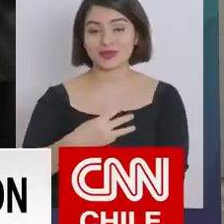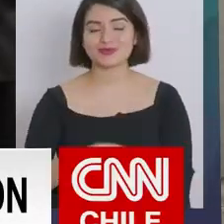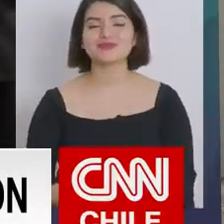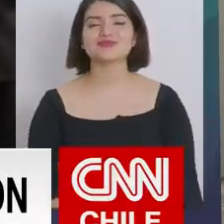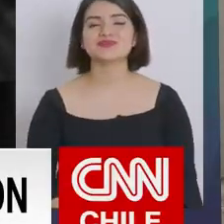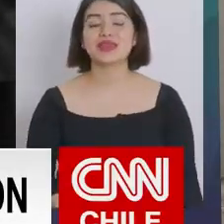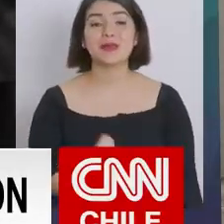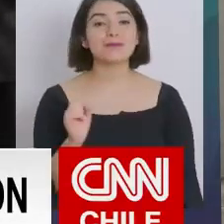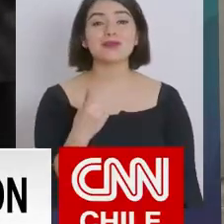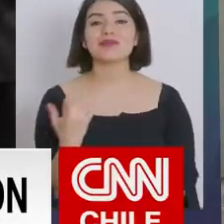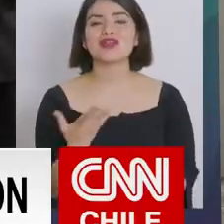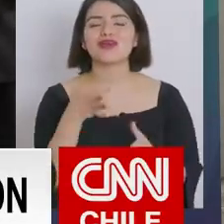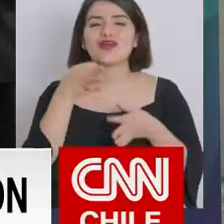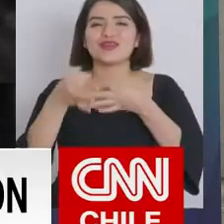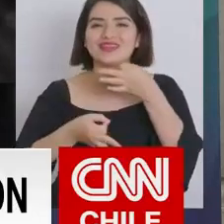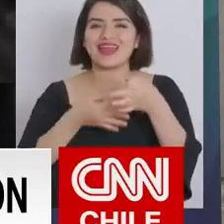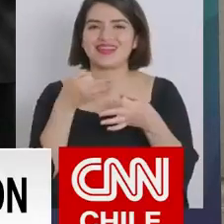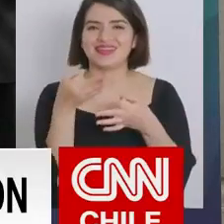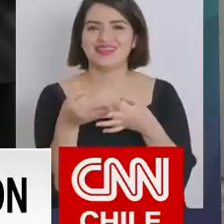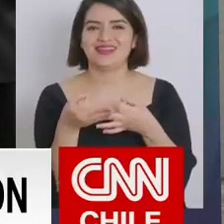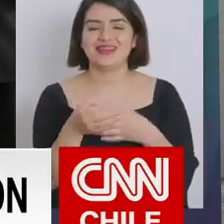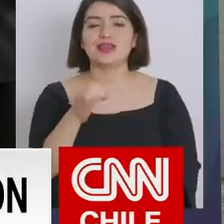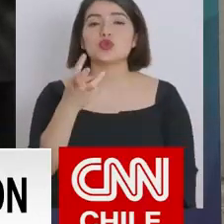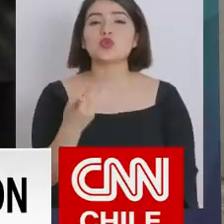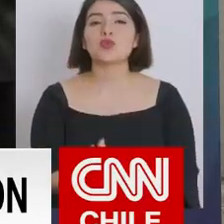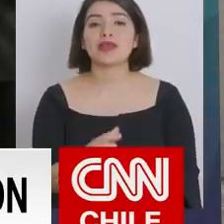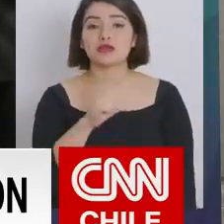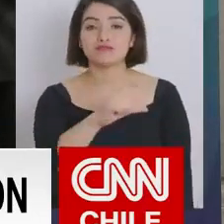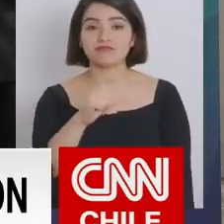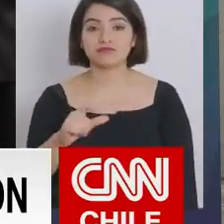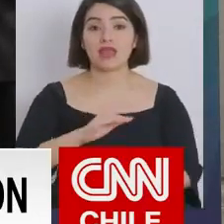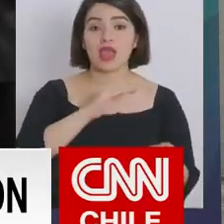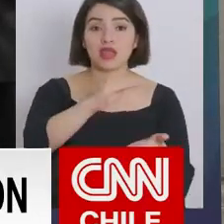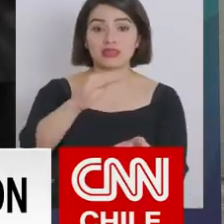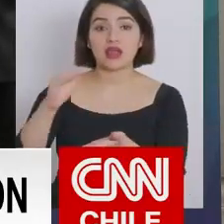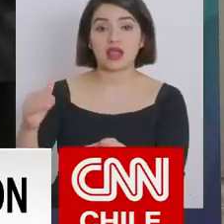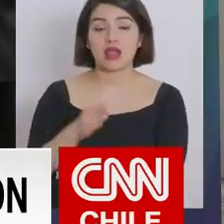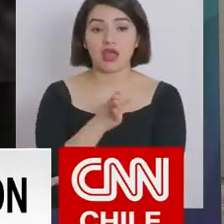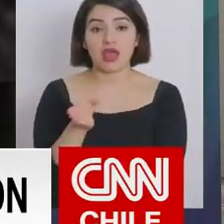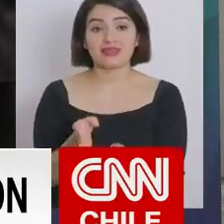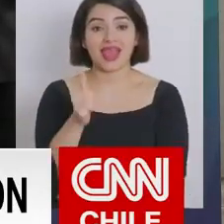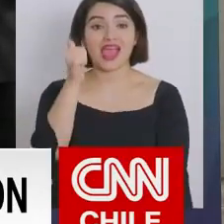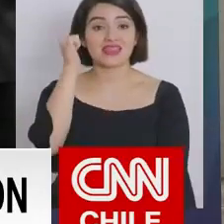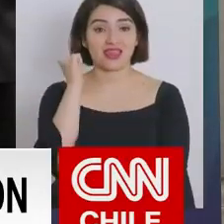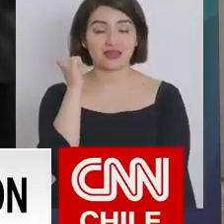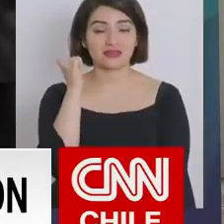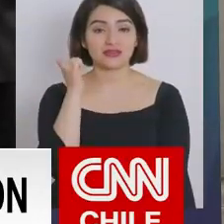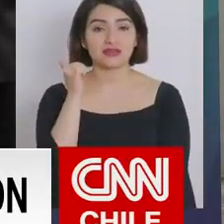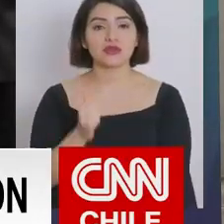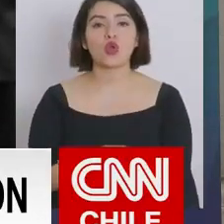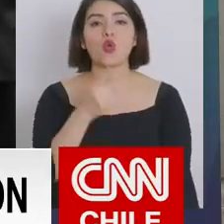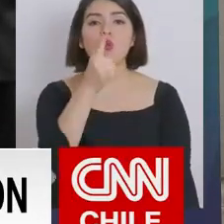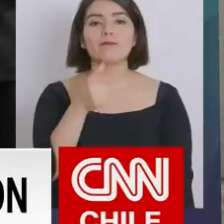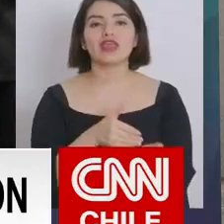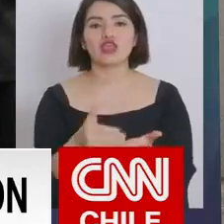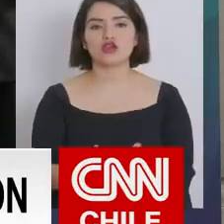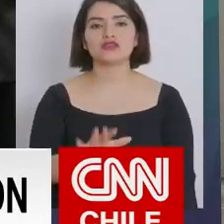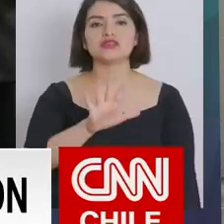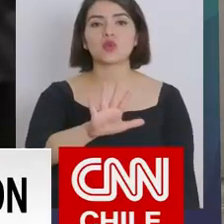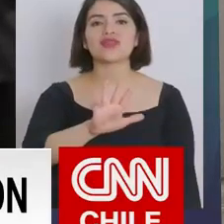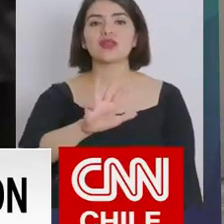primero que nada quiero contarles que el número de dosis entregadas hasta el día de ayer fueron